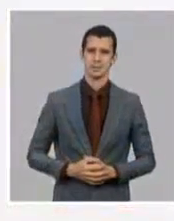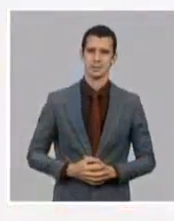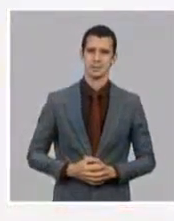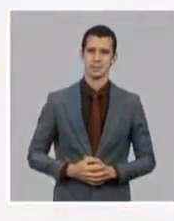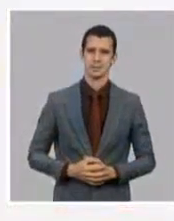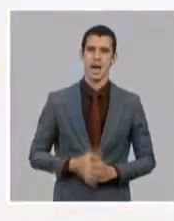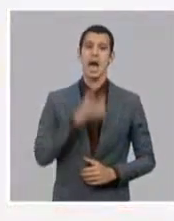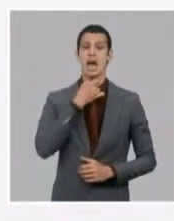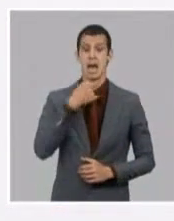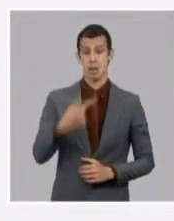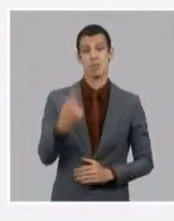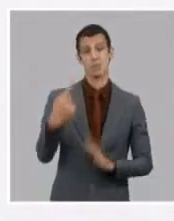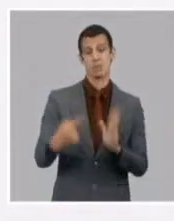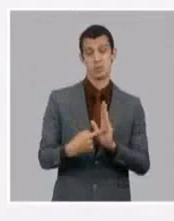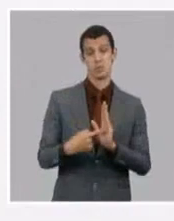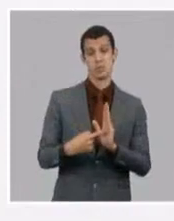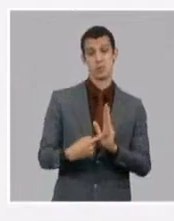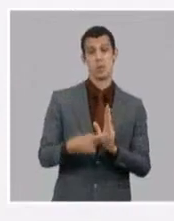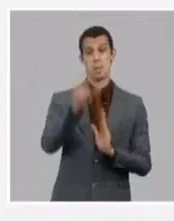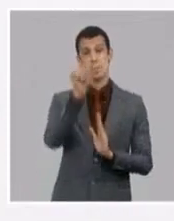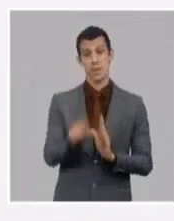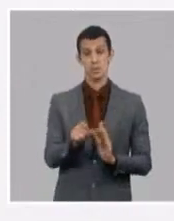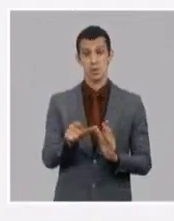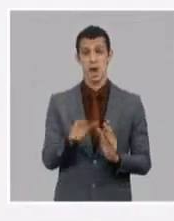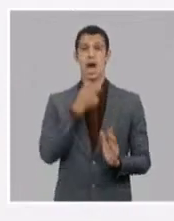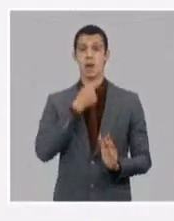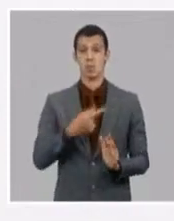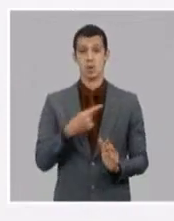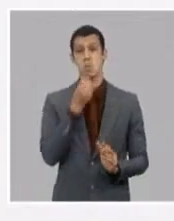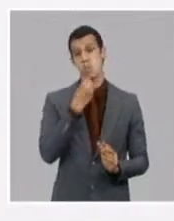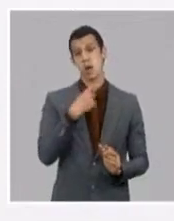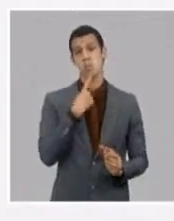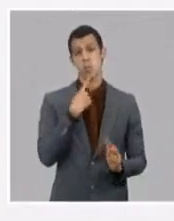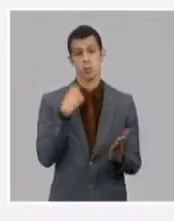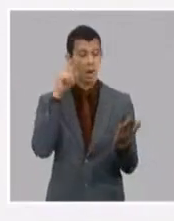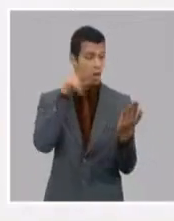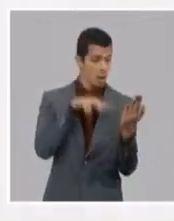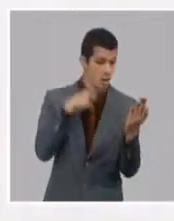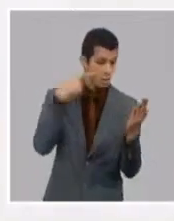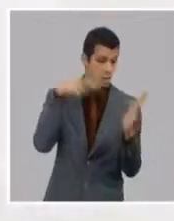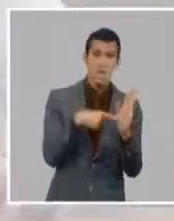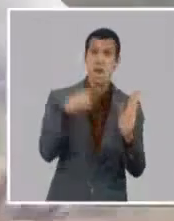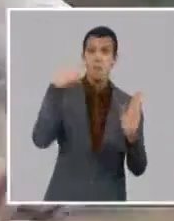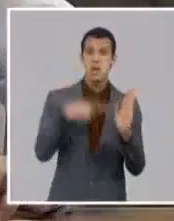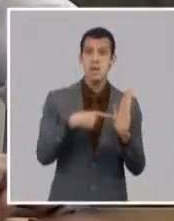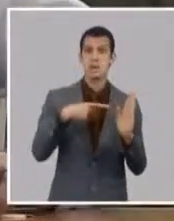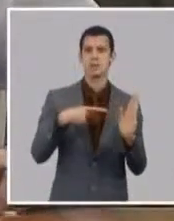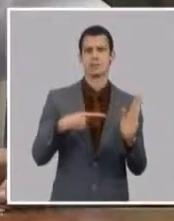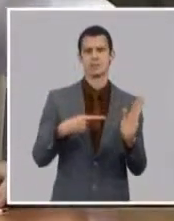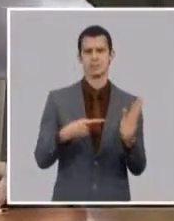cosas como esas, para no decir de la cantidad de gente que ya nos hemos ido del país, que hemos abandonado